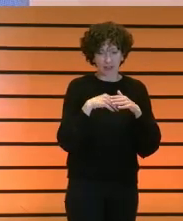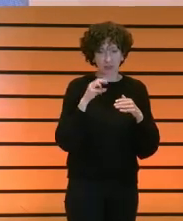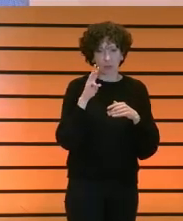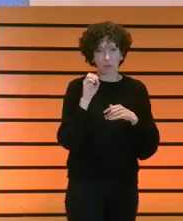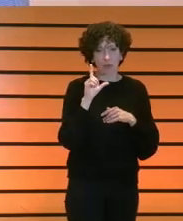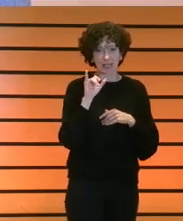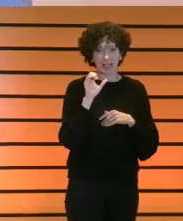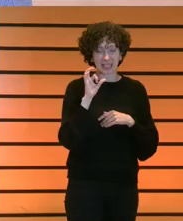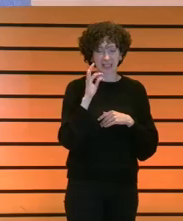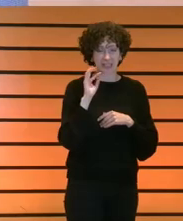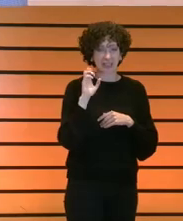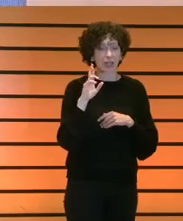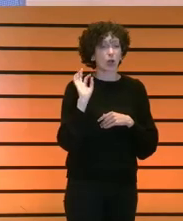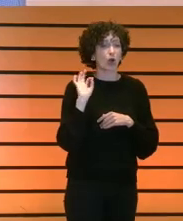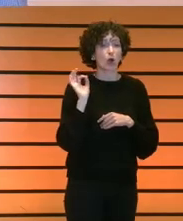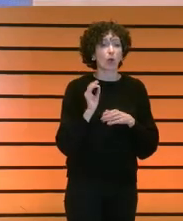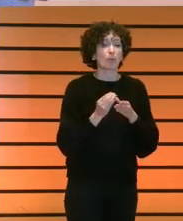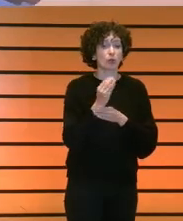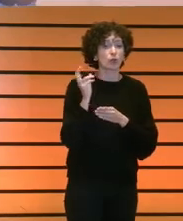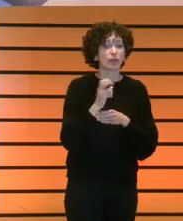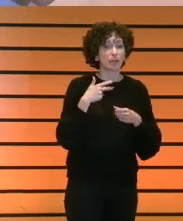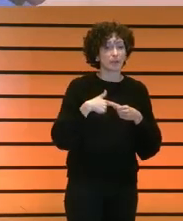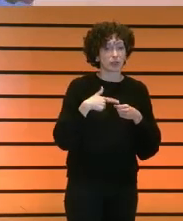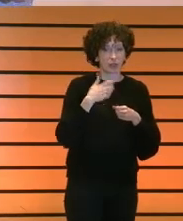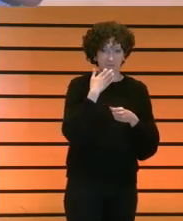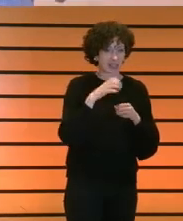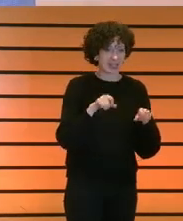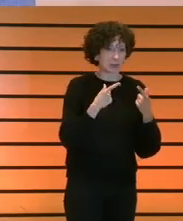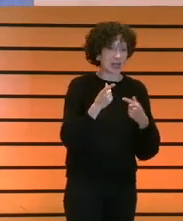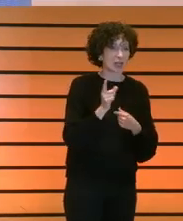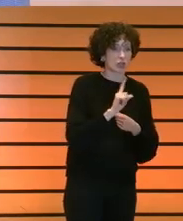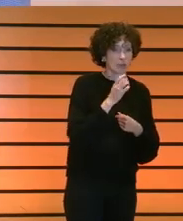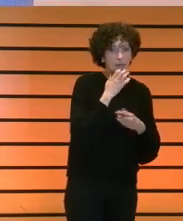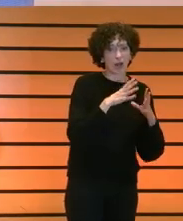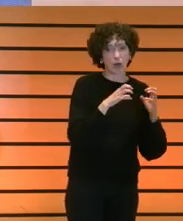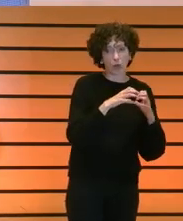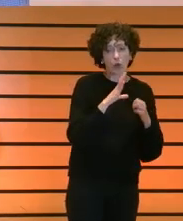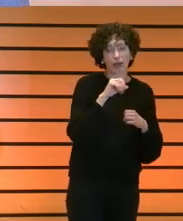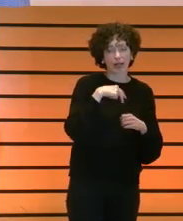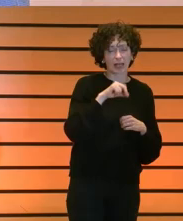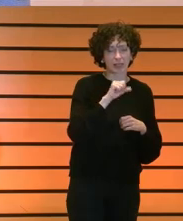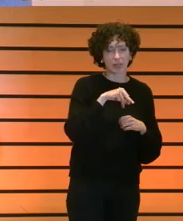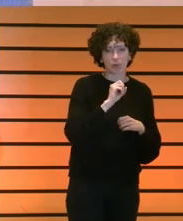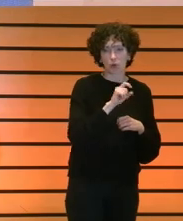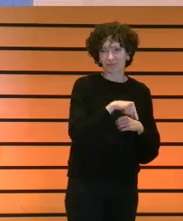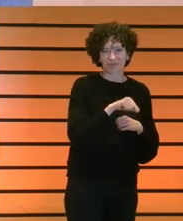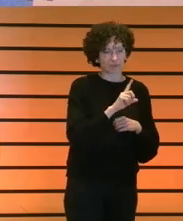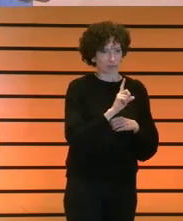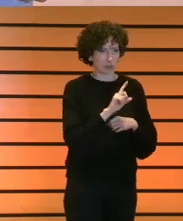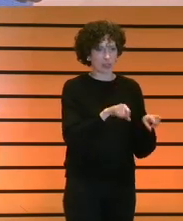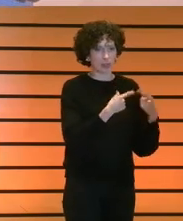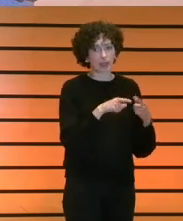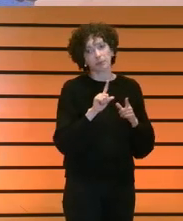por productos derivados del petróleo, que no son productos naturales como el algodón, el cáñamo, etcétera, etcétera, arrancan ese viaje en